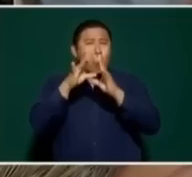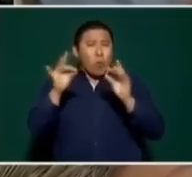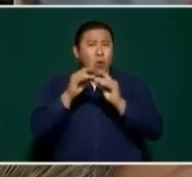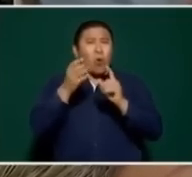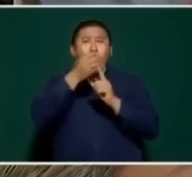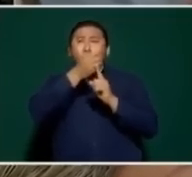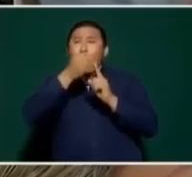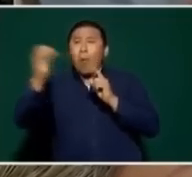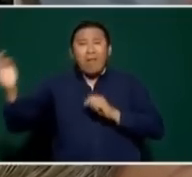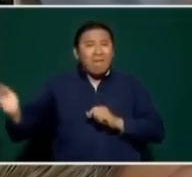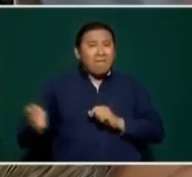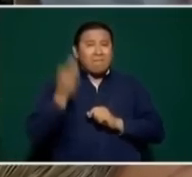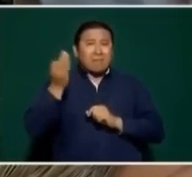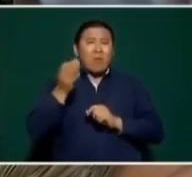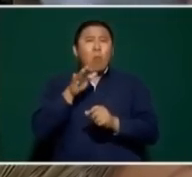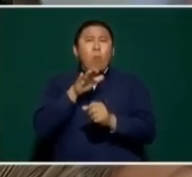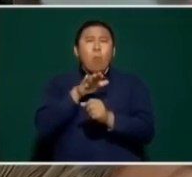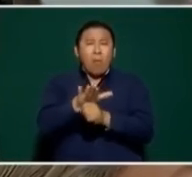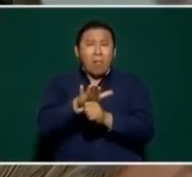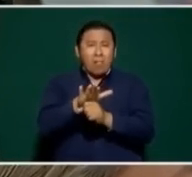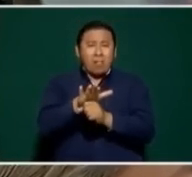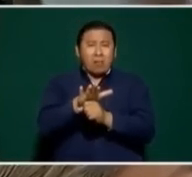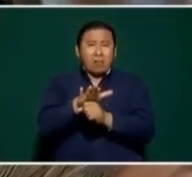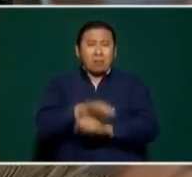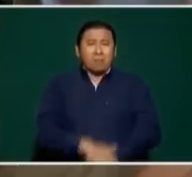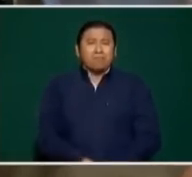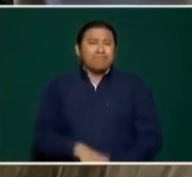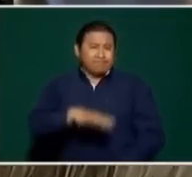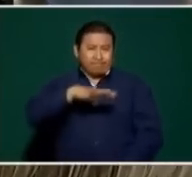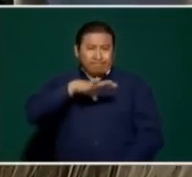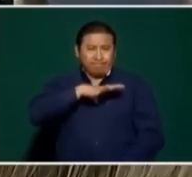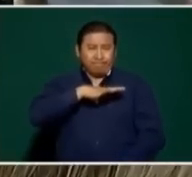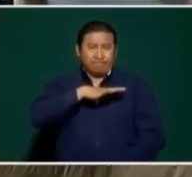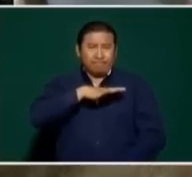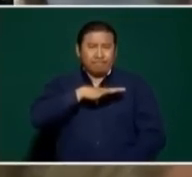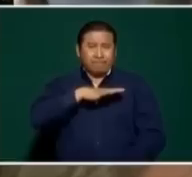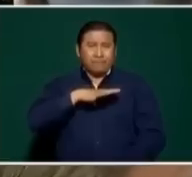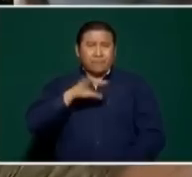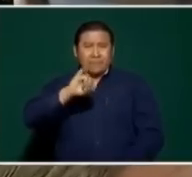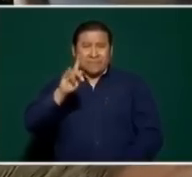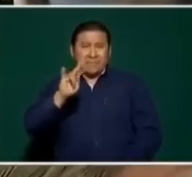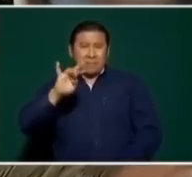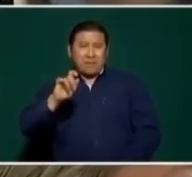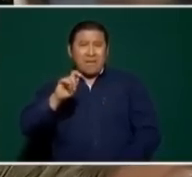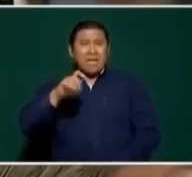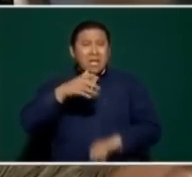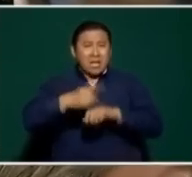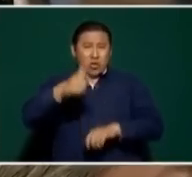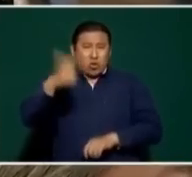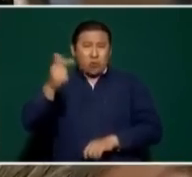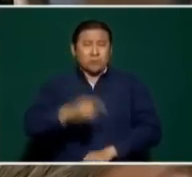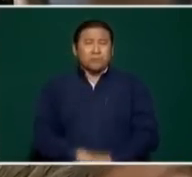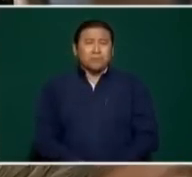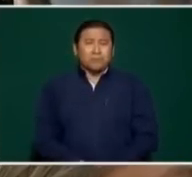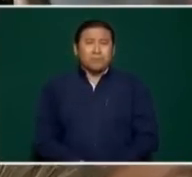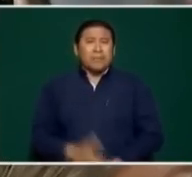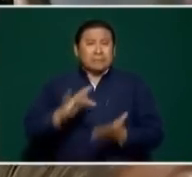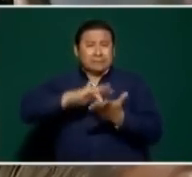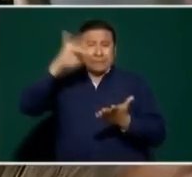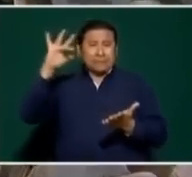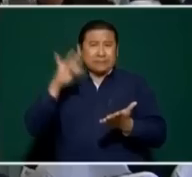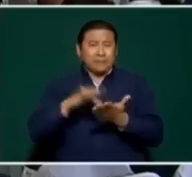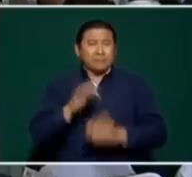del orden federal. Por ejemplo, tenemos Silvia Peraza, Canal 12, QRTV Digital.